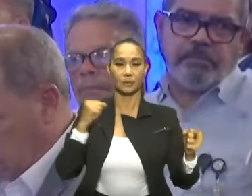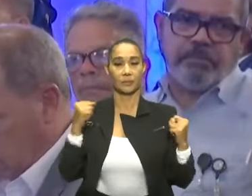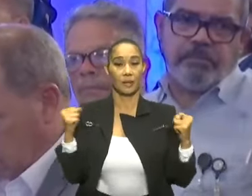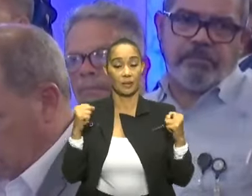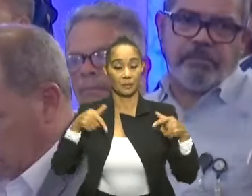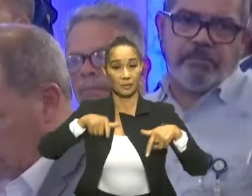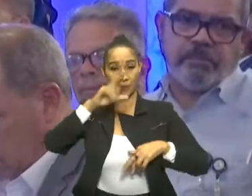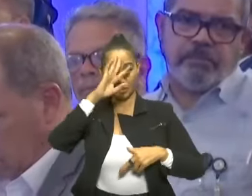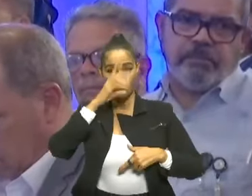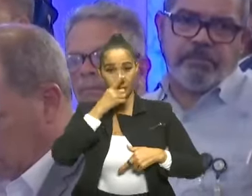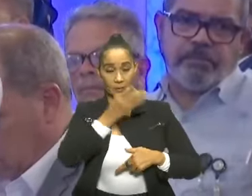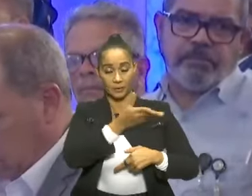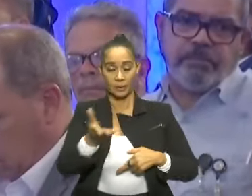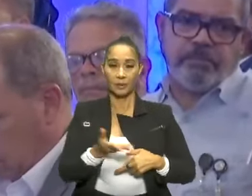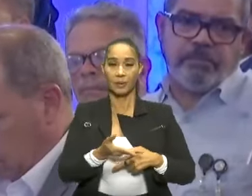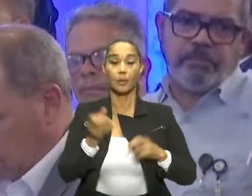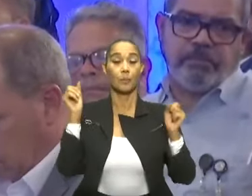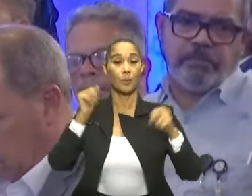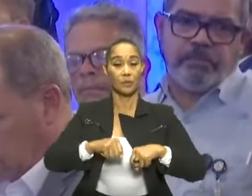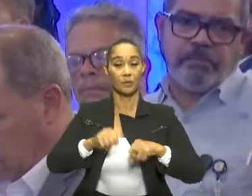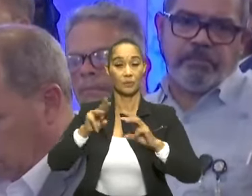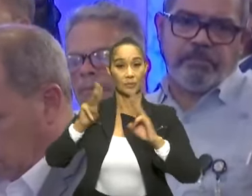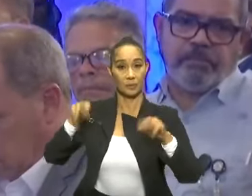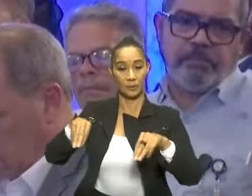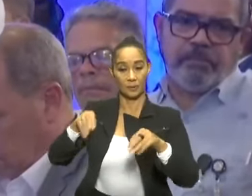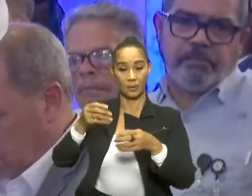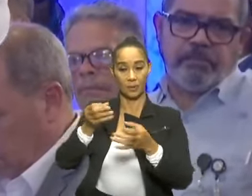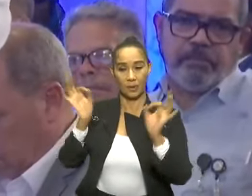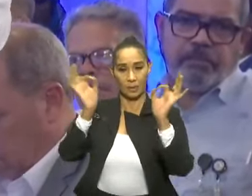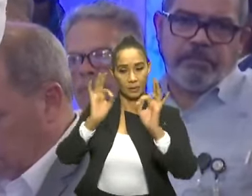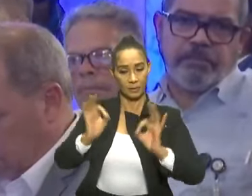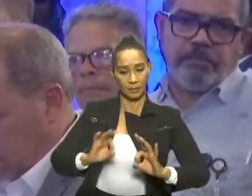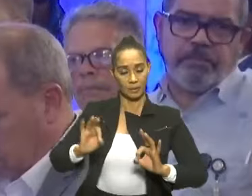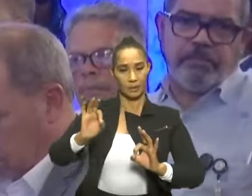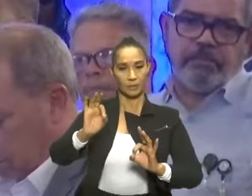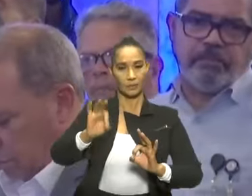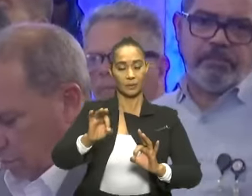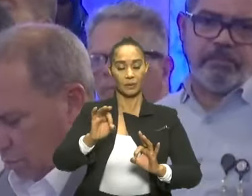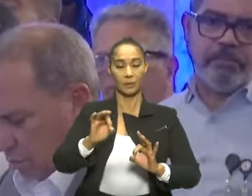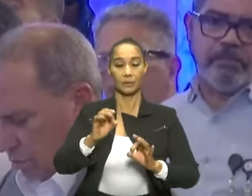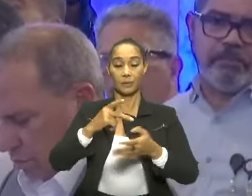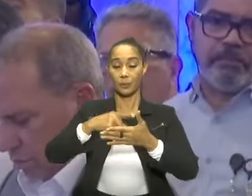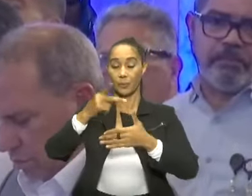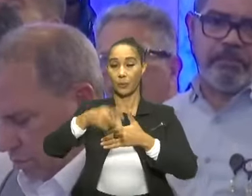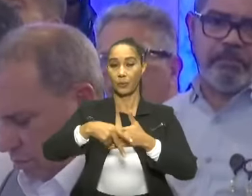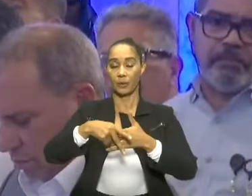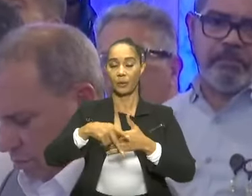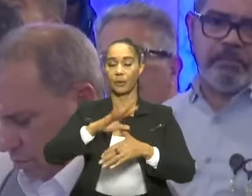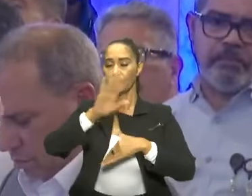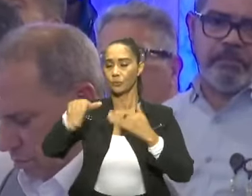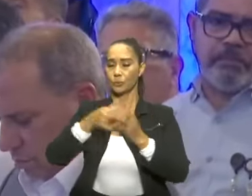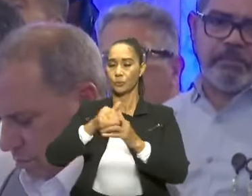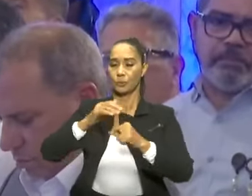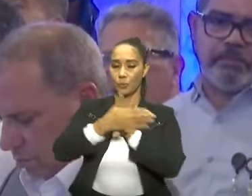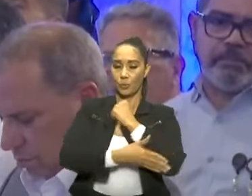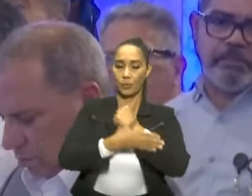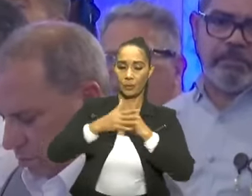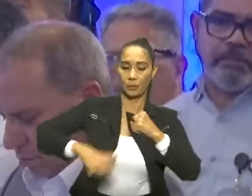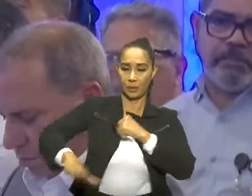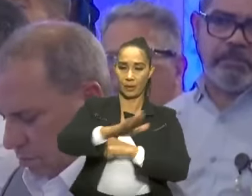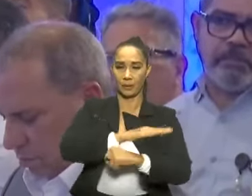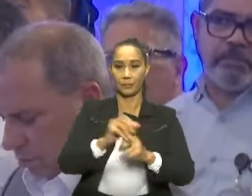ejercicio en la República Dominicana y por eso hemos creado este tipo de programas en todo el país.